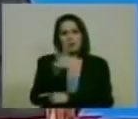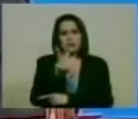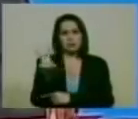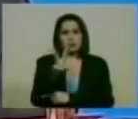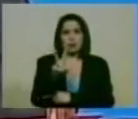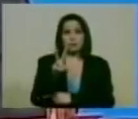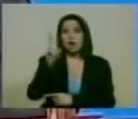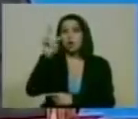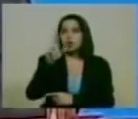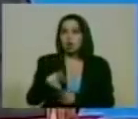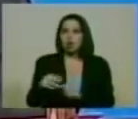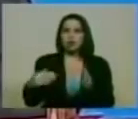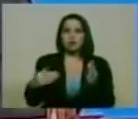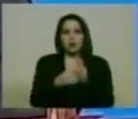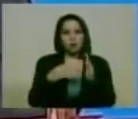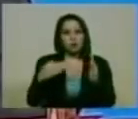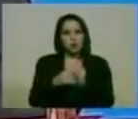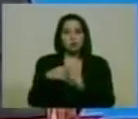Todos los días